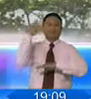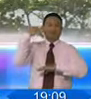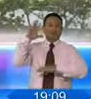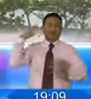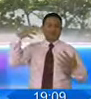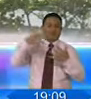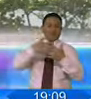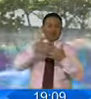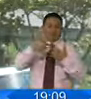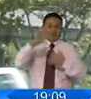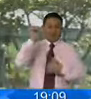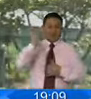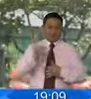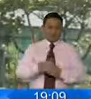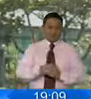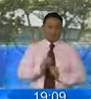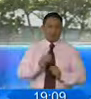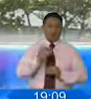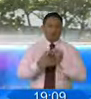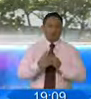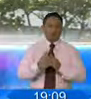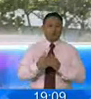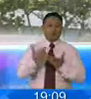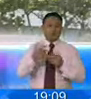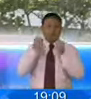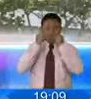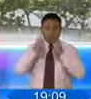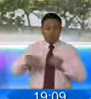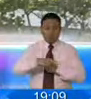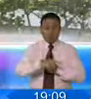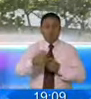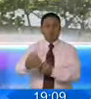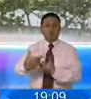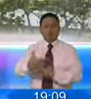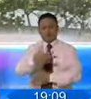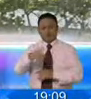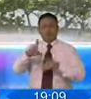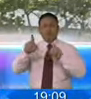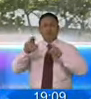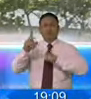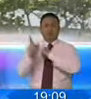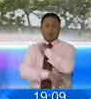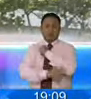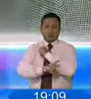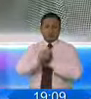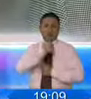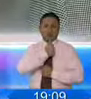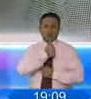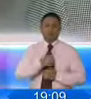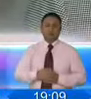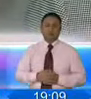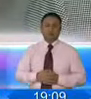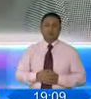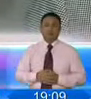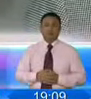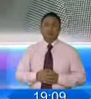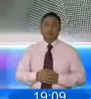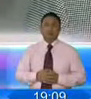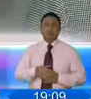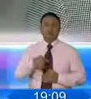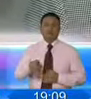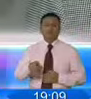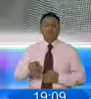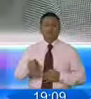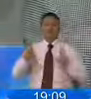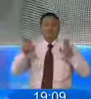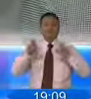está en proceso y que el informe que llegó hasta la Fiscalía sobre indicios penales es reservado. Este tipo de cuestiones